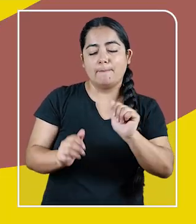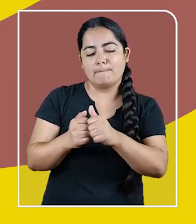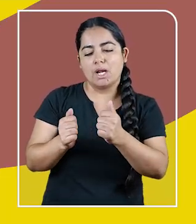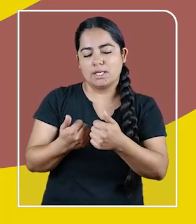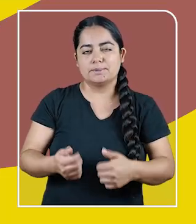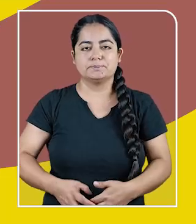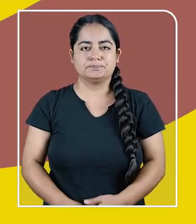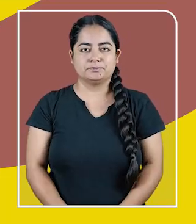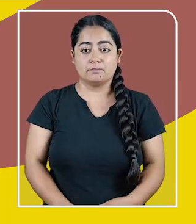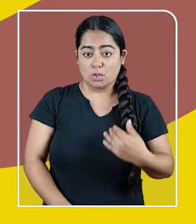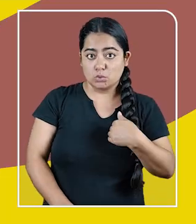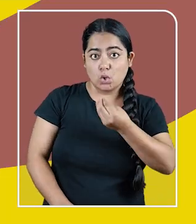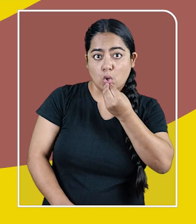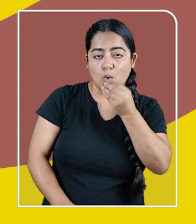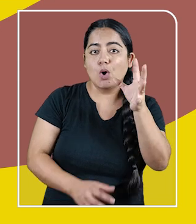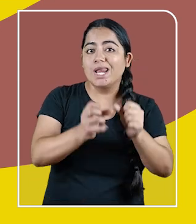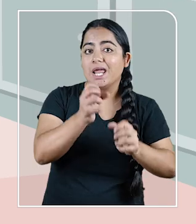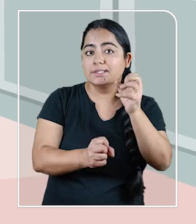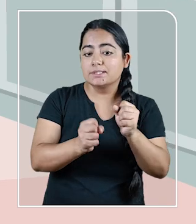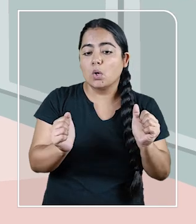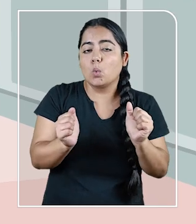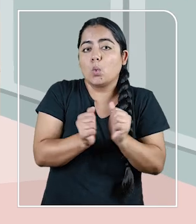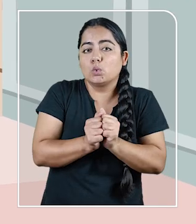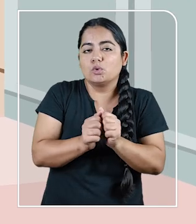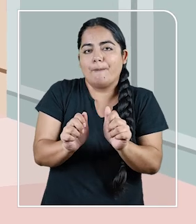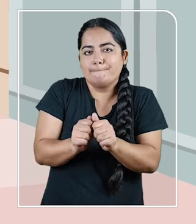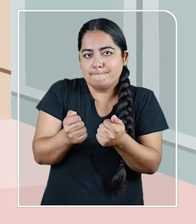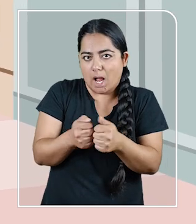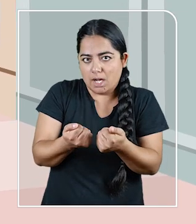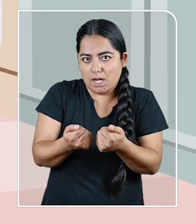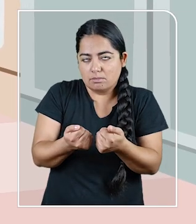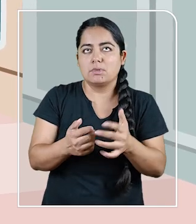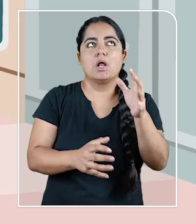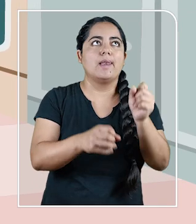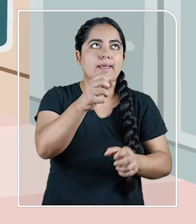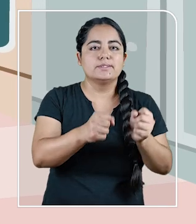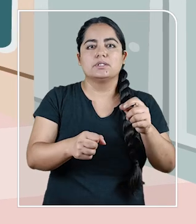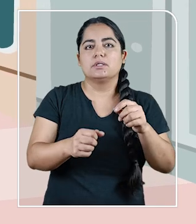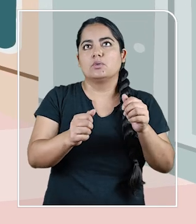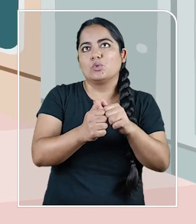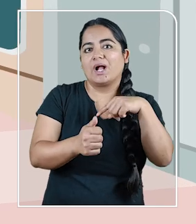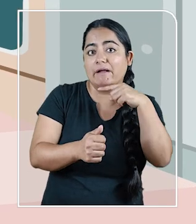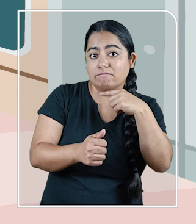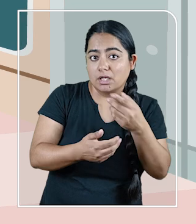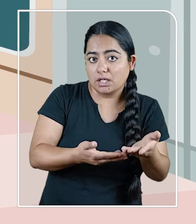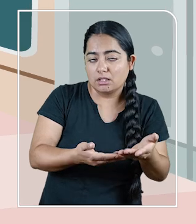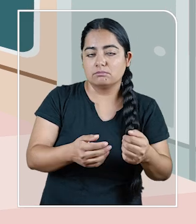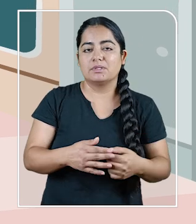Café con pan. Yo como leche con pan, leche con